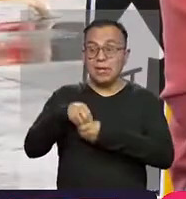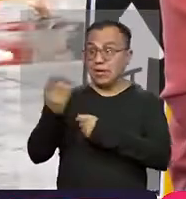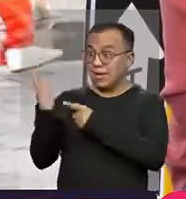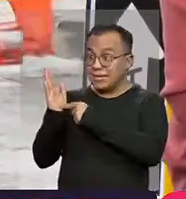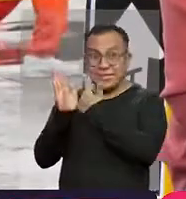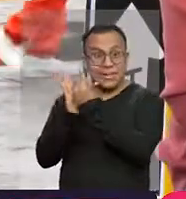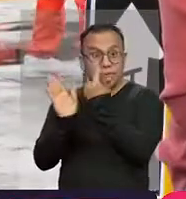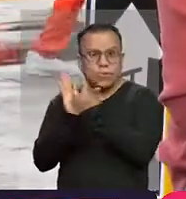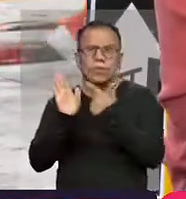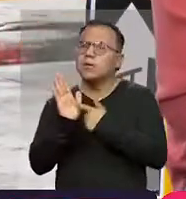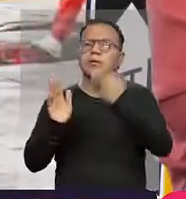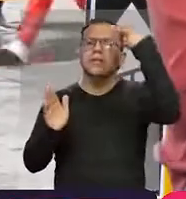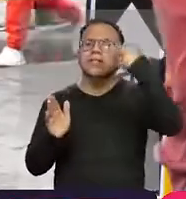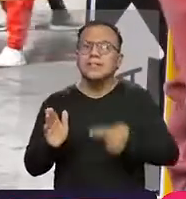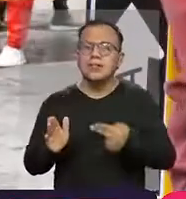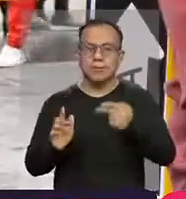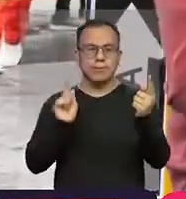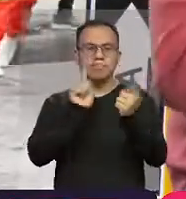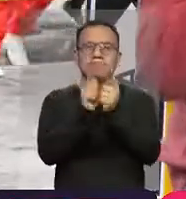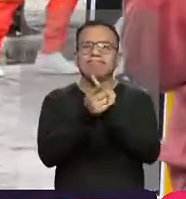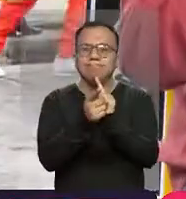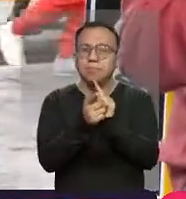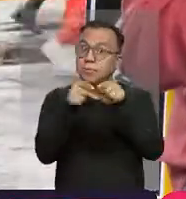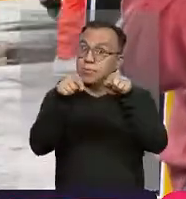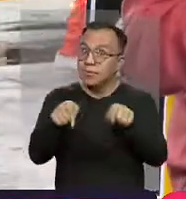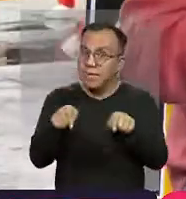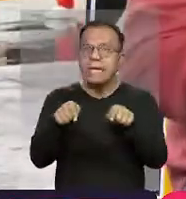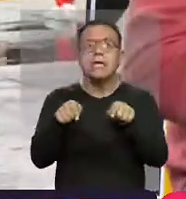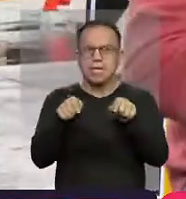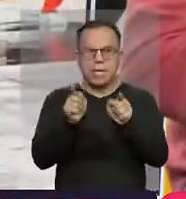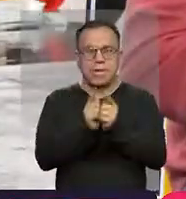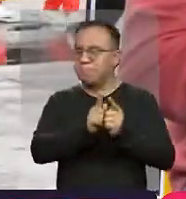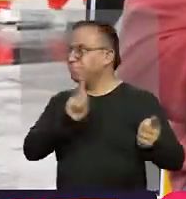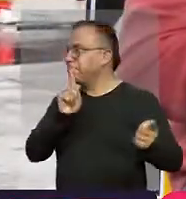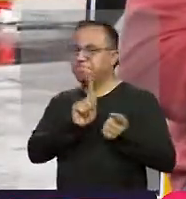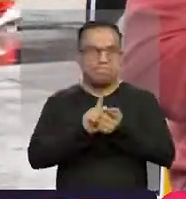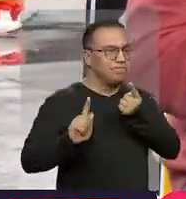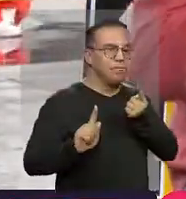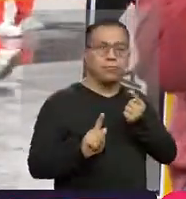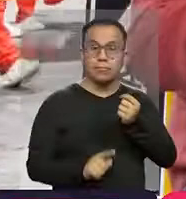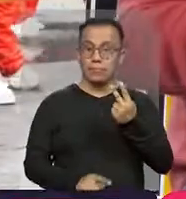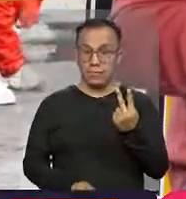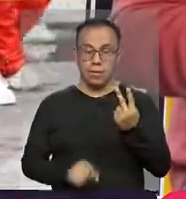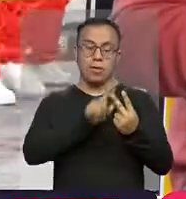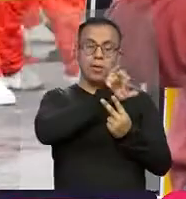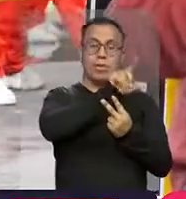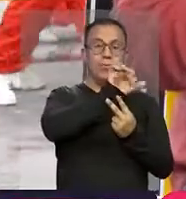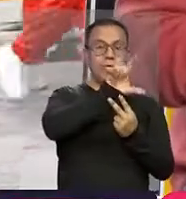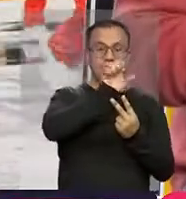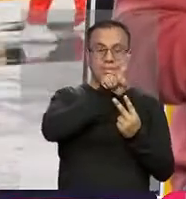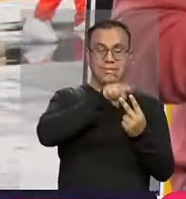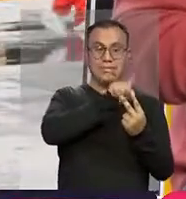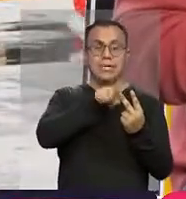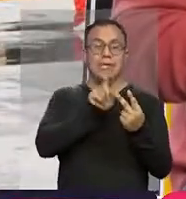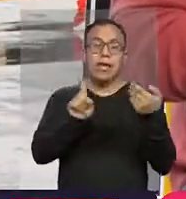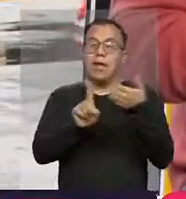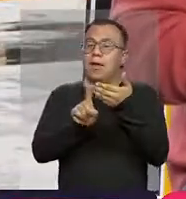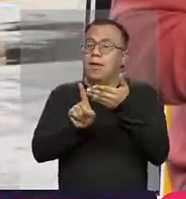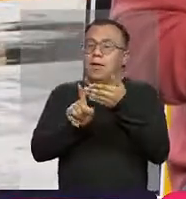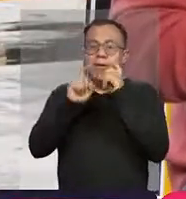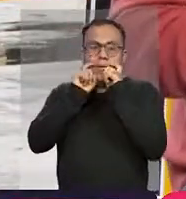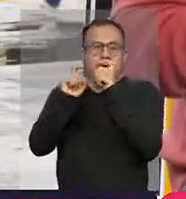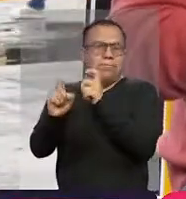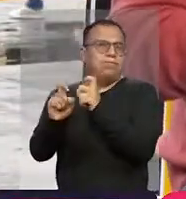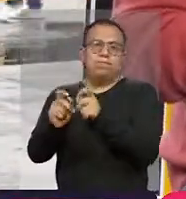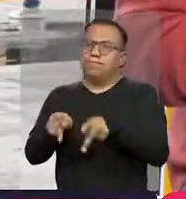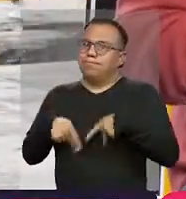Flora es la historia de los encuentros y los desencuentros entre Ulises Castaño y su enamorada de toda la